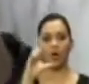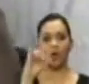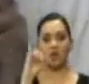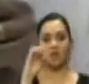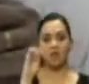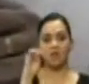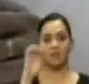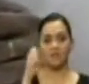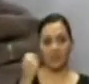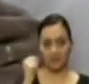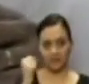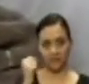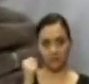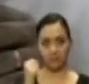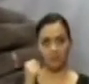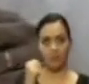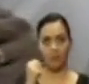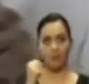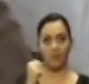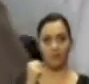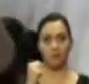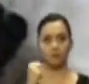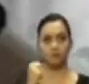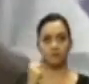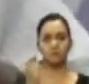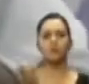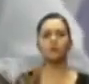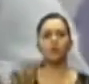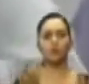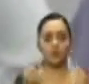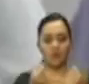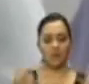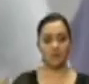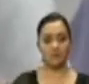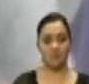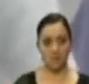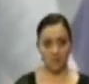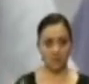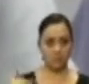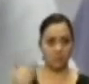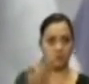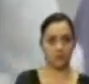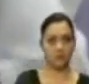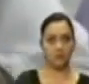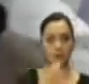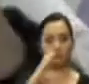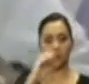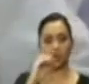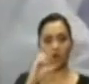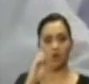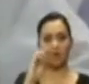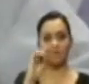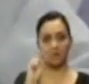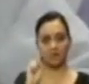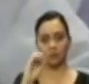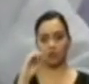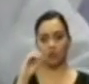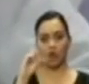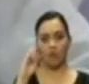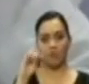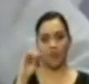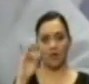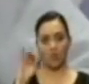exactamente a límite entre Colimes y Olmedo, entre Guayas y